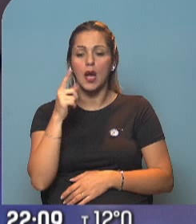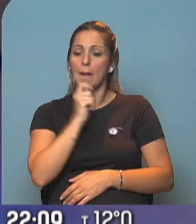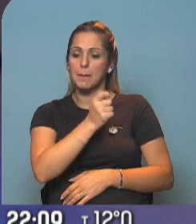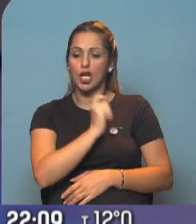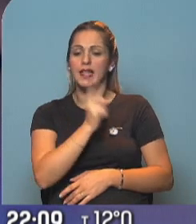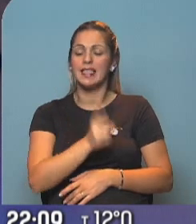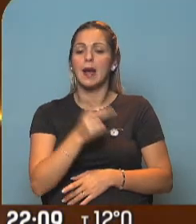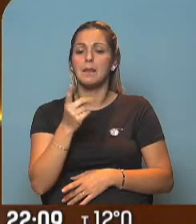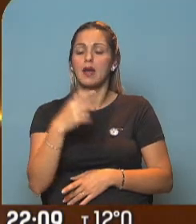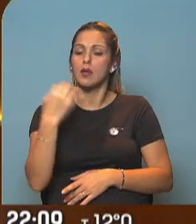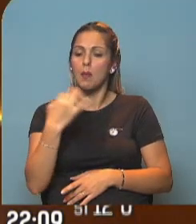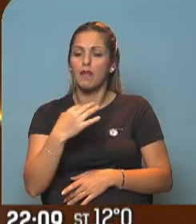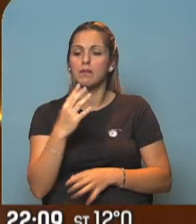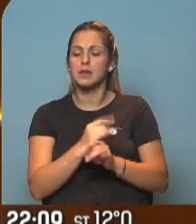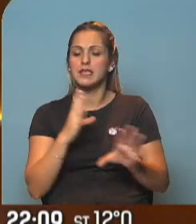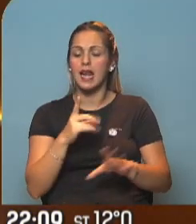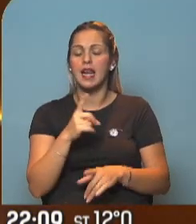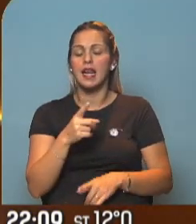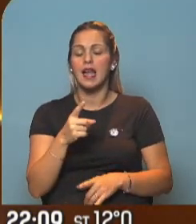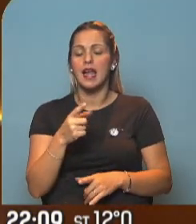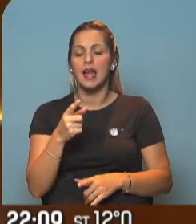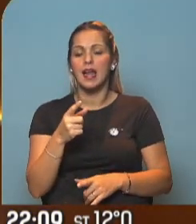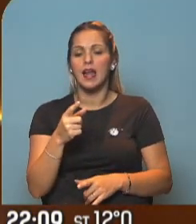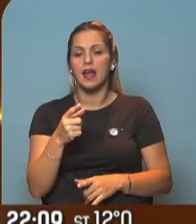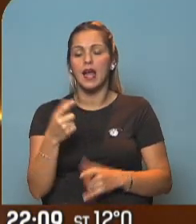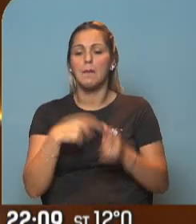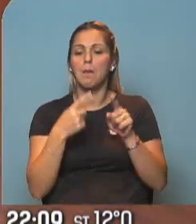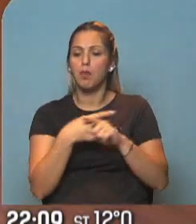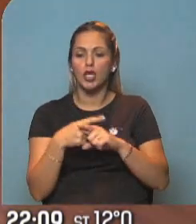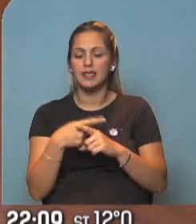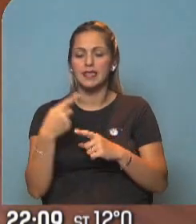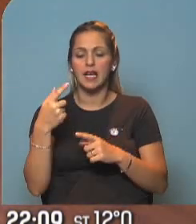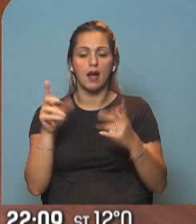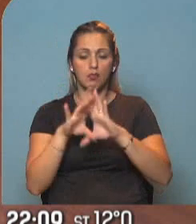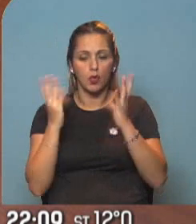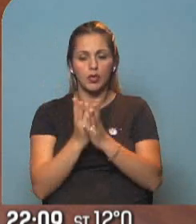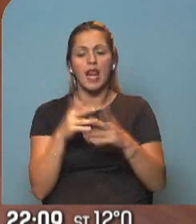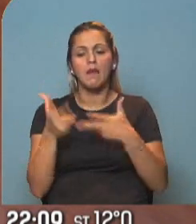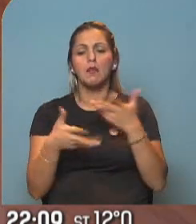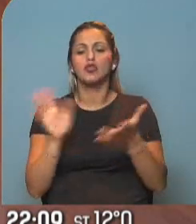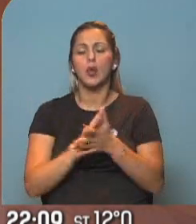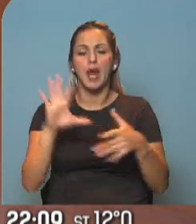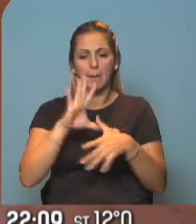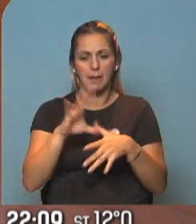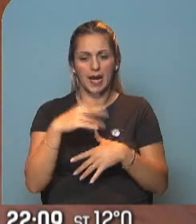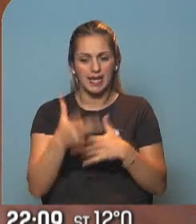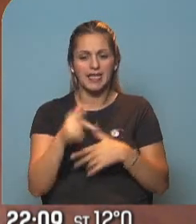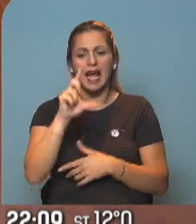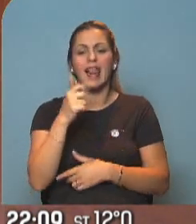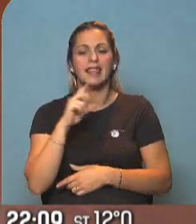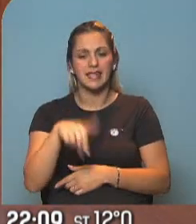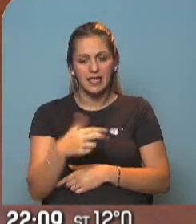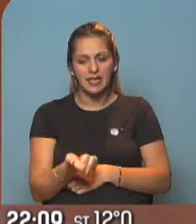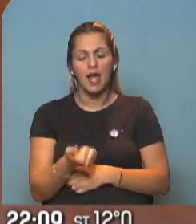también en política internacional, sobre todo en lo que tiene que ver con América Latina. Y hablamos de América Latina y lo que uno ve también es esta especie